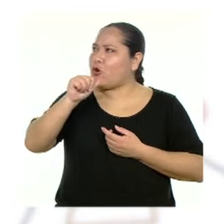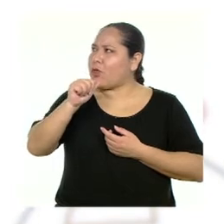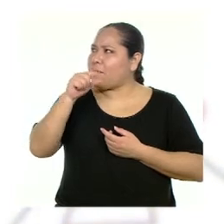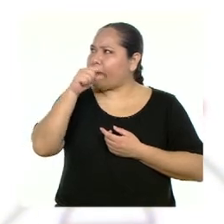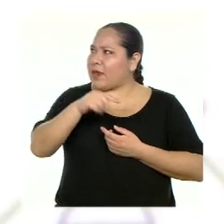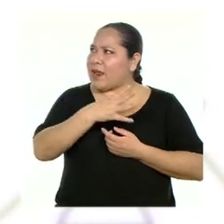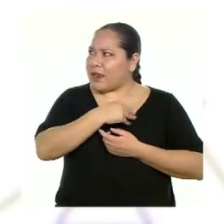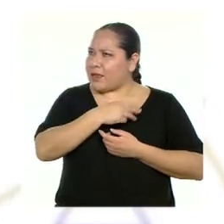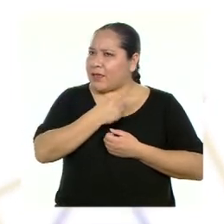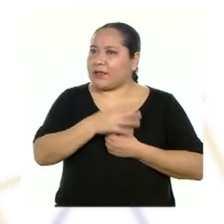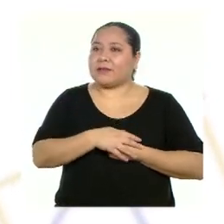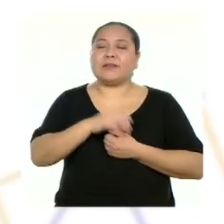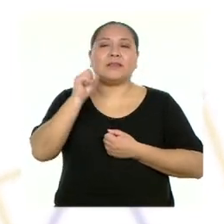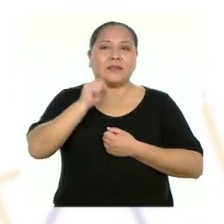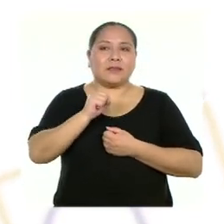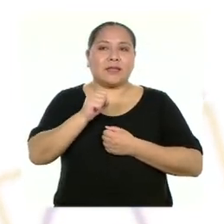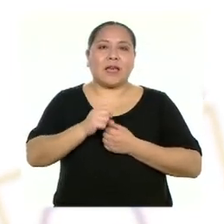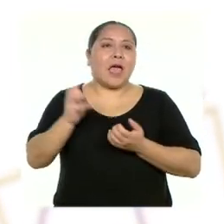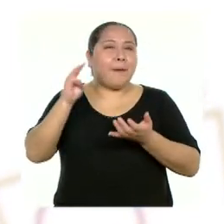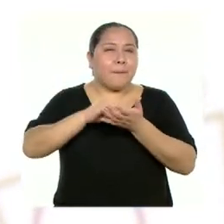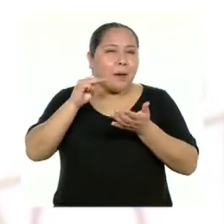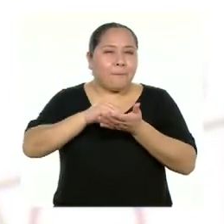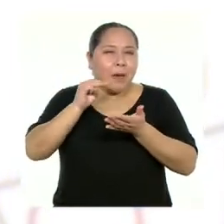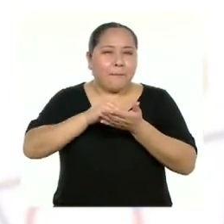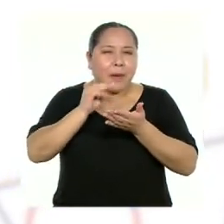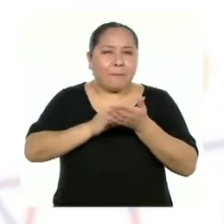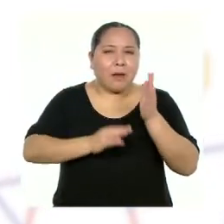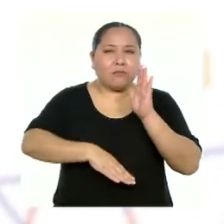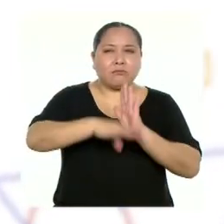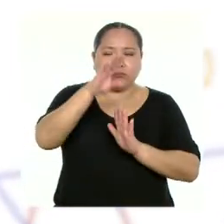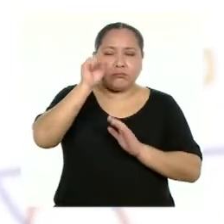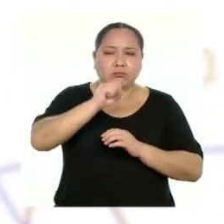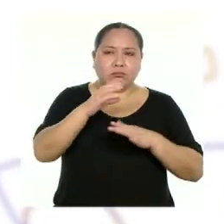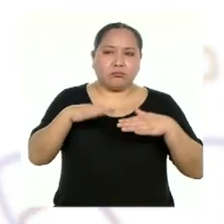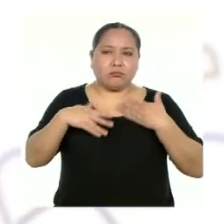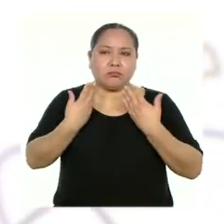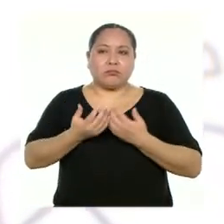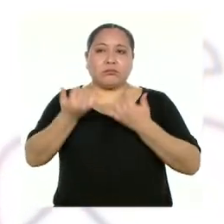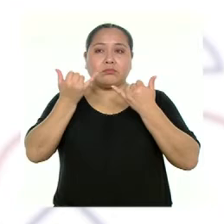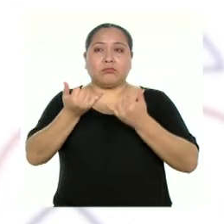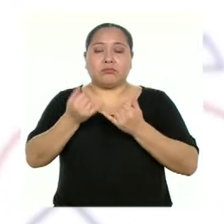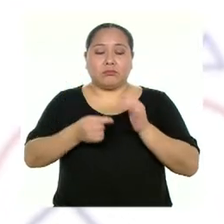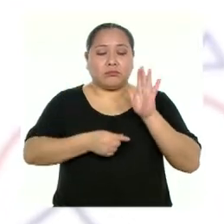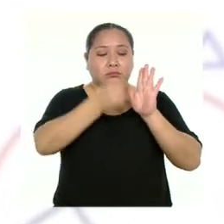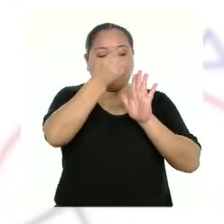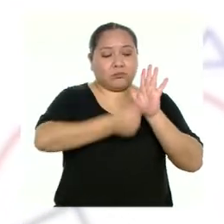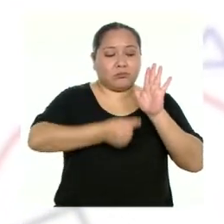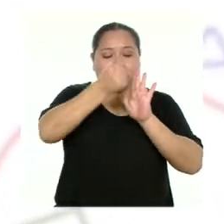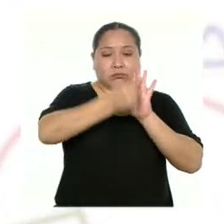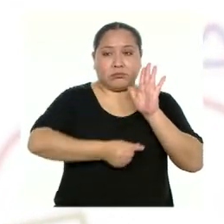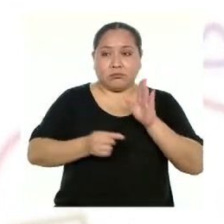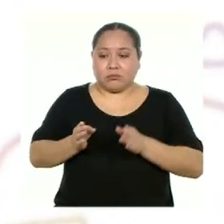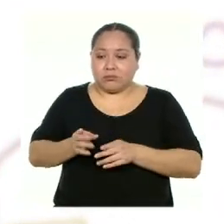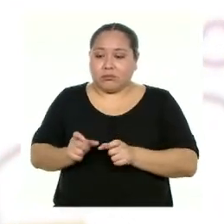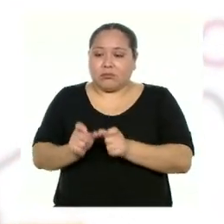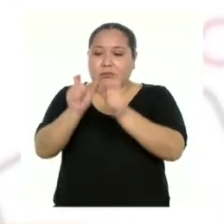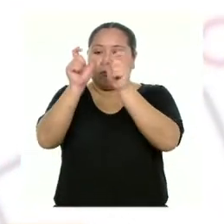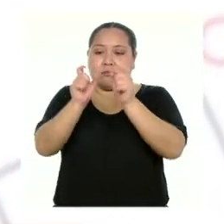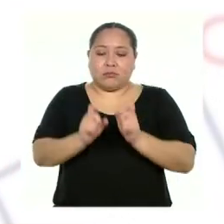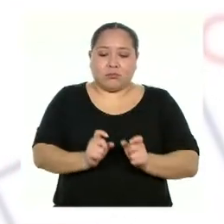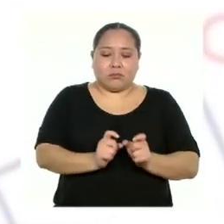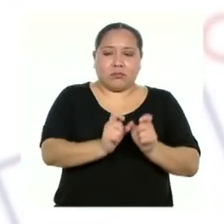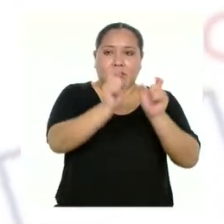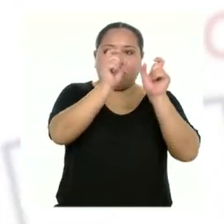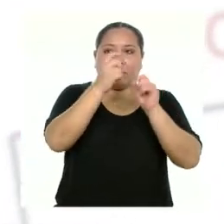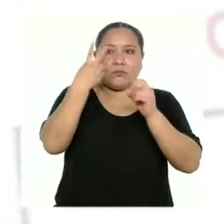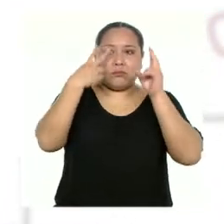sí. Si hay mayor frecuencia, se puede. Como ahora has puesto un gráfico de barras dobles, debo fijarme en la